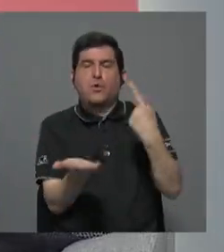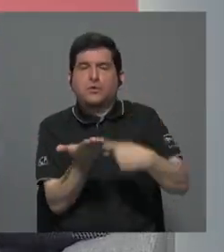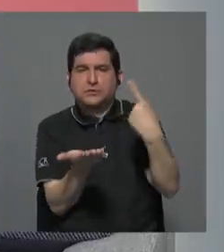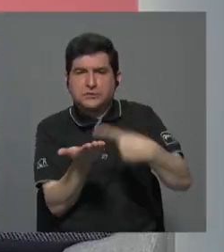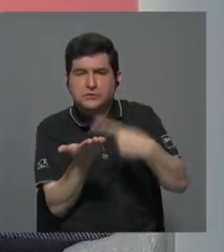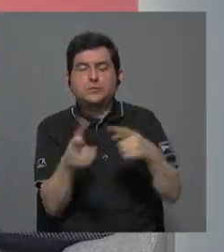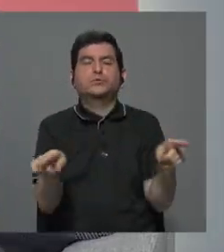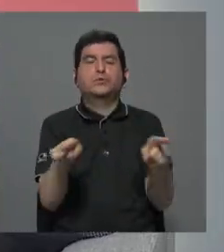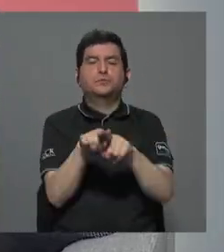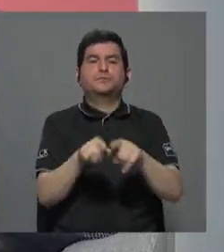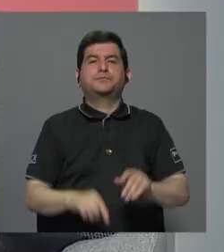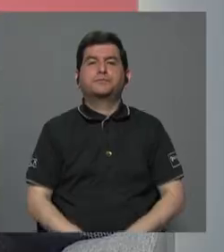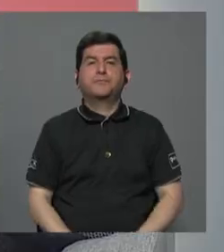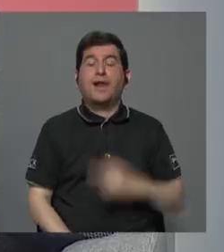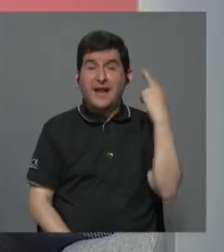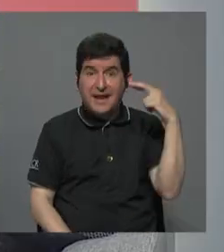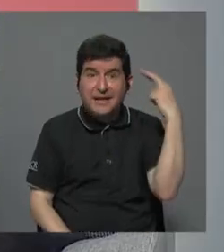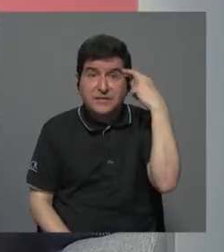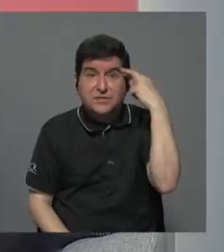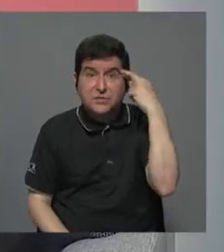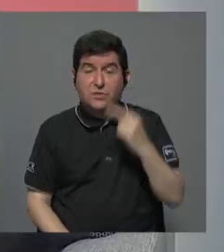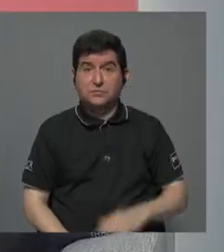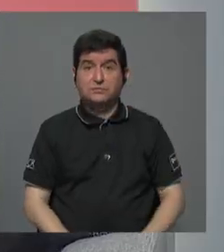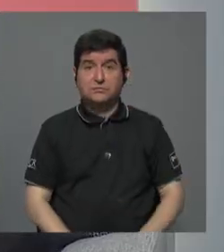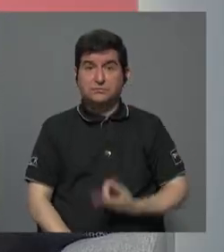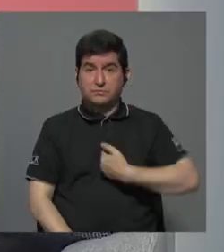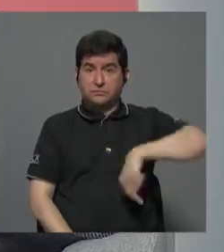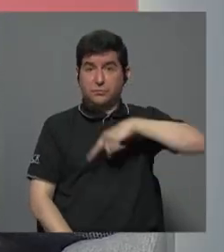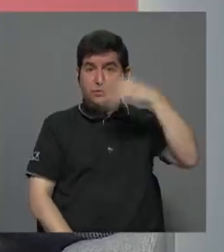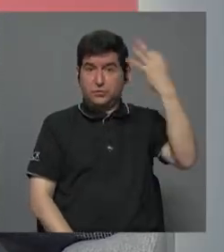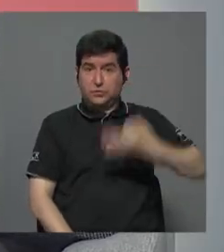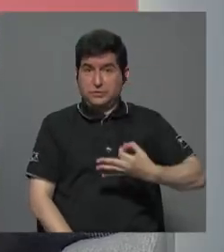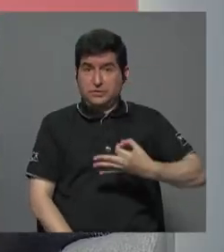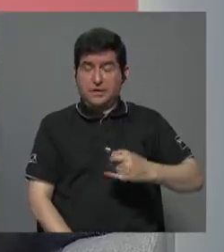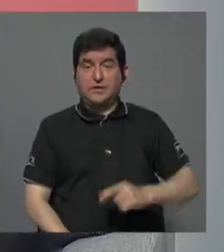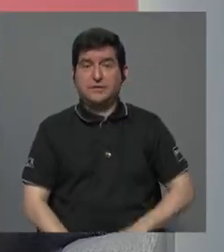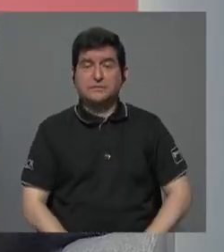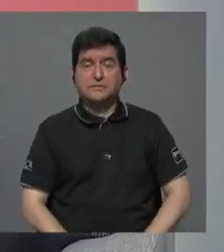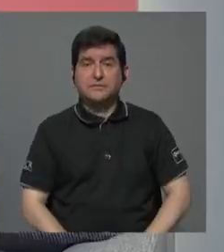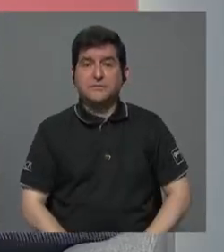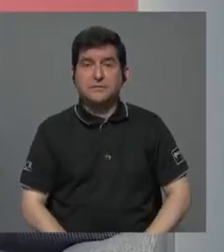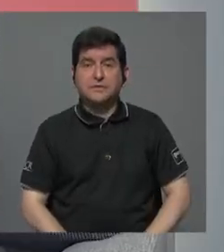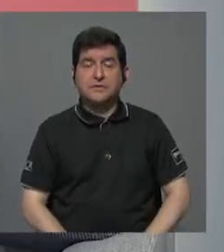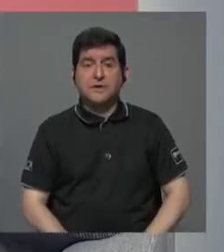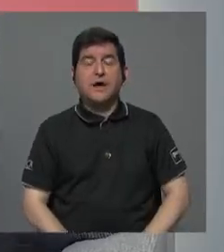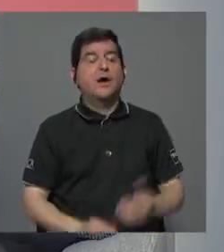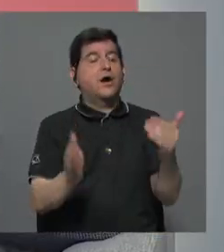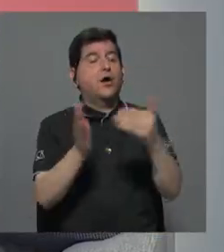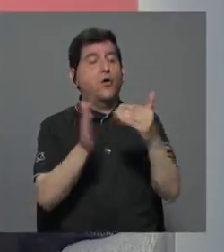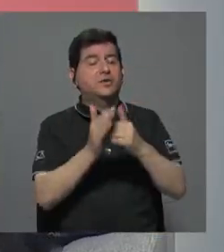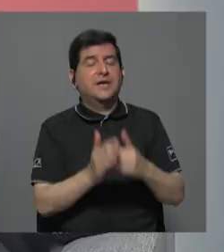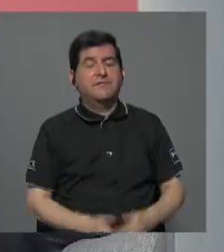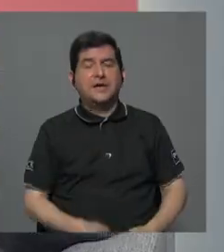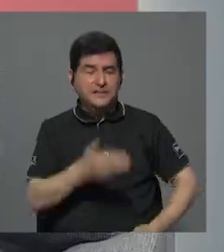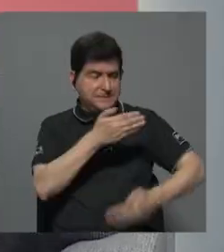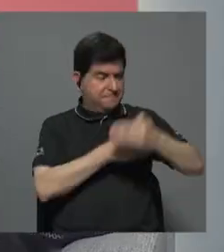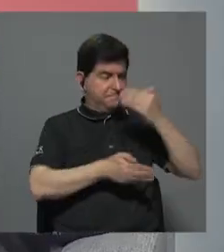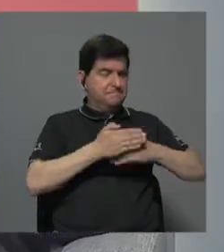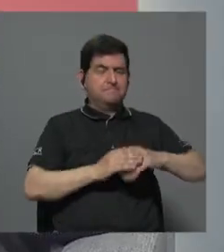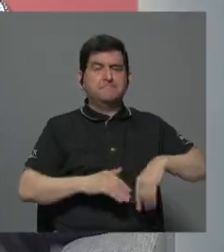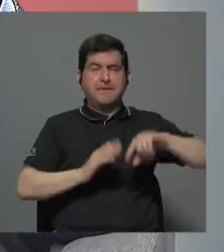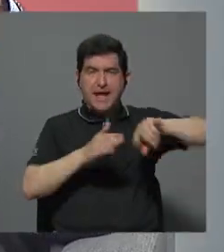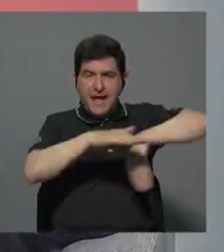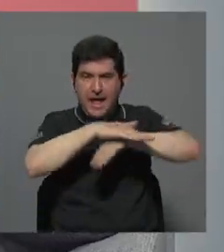también porque porque nosotros que creemos que tenemos que volver a la raíz y quiero